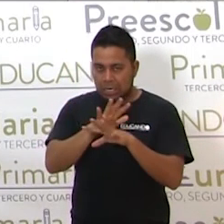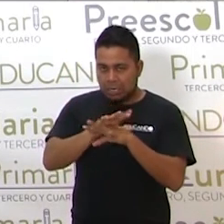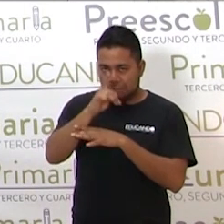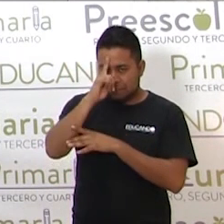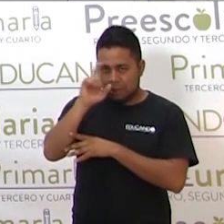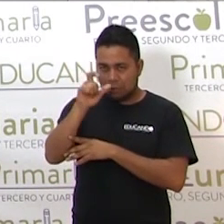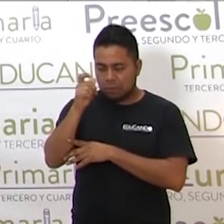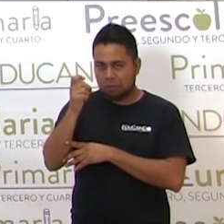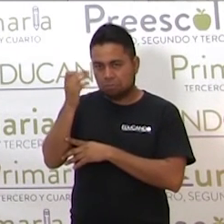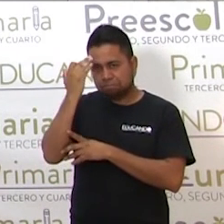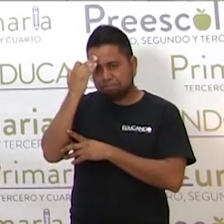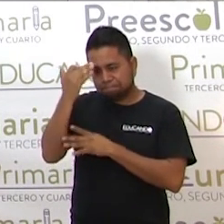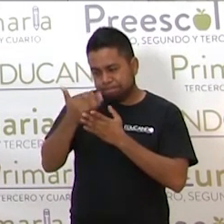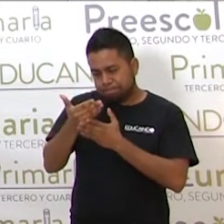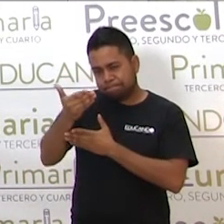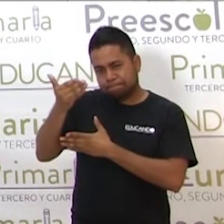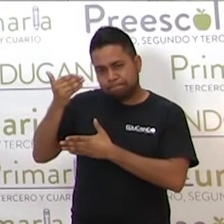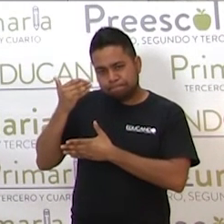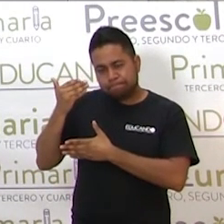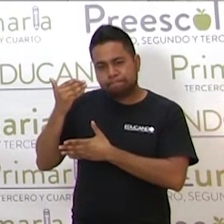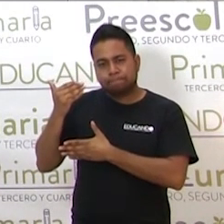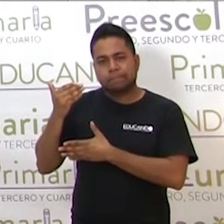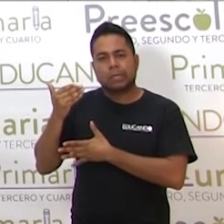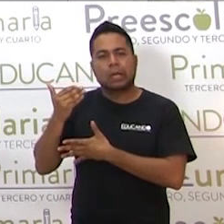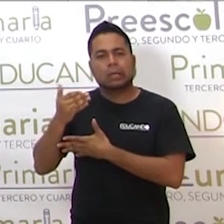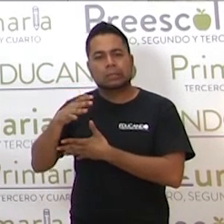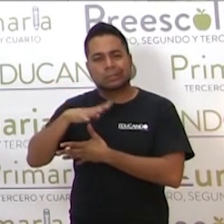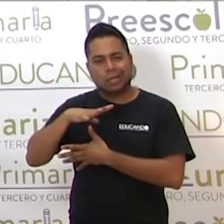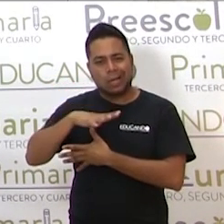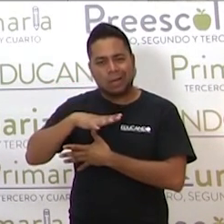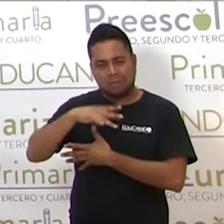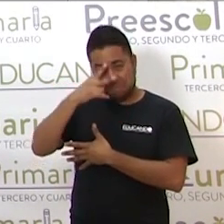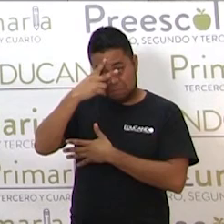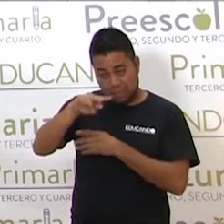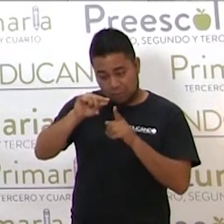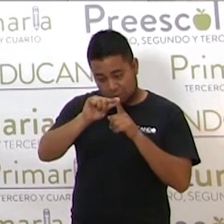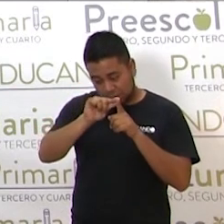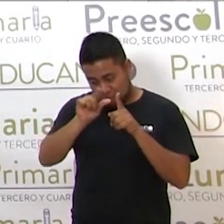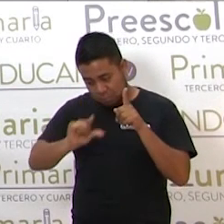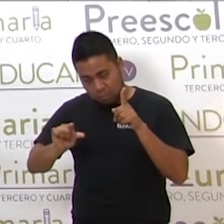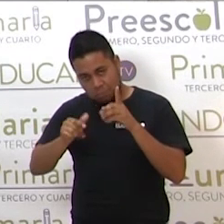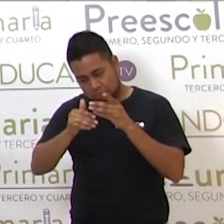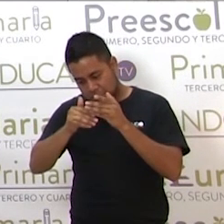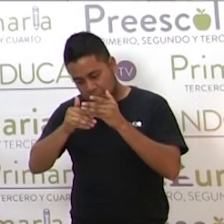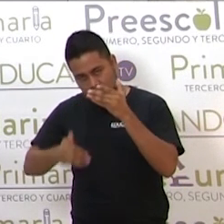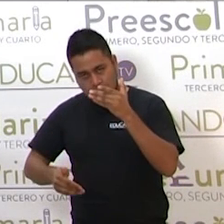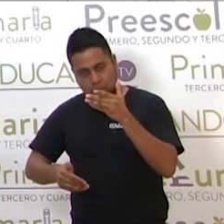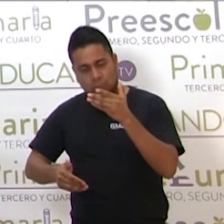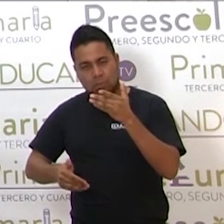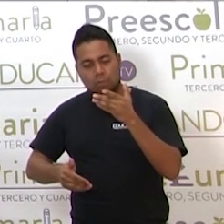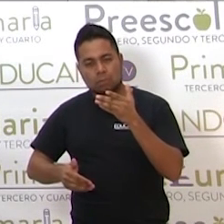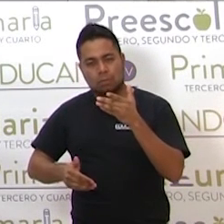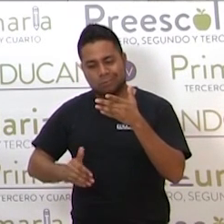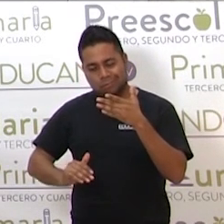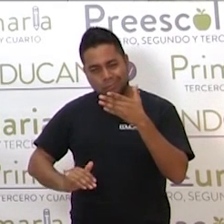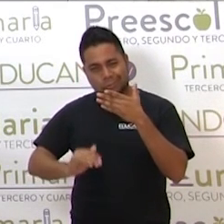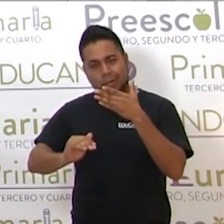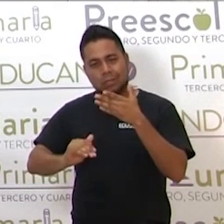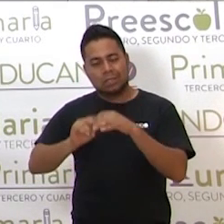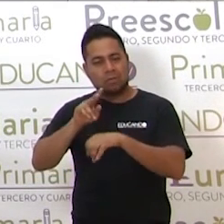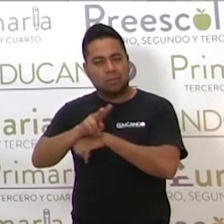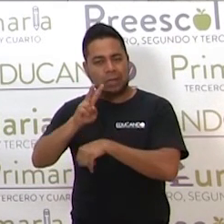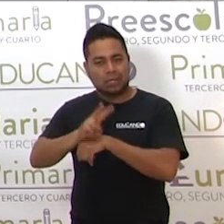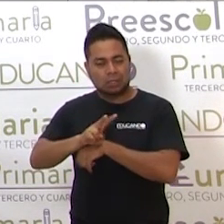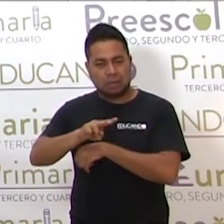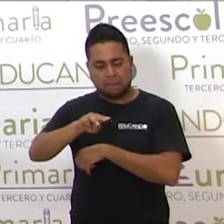antigua Mesoamérica. Mesoamérica es desde México hasta antes de llegar a Venezuela,